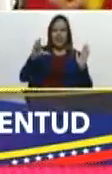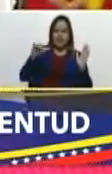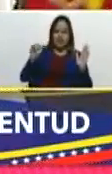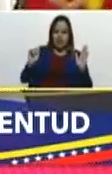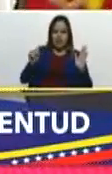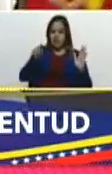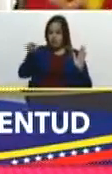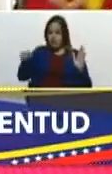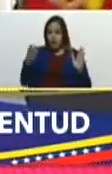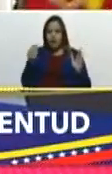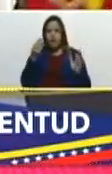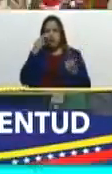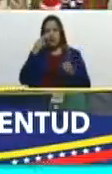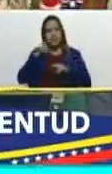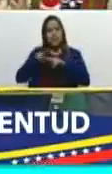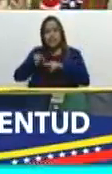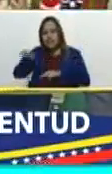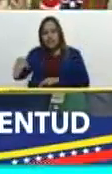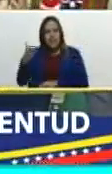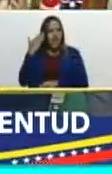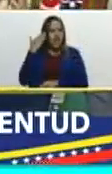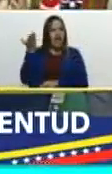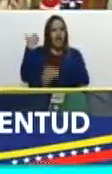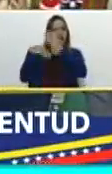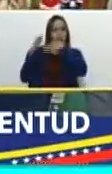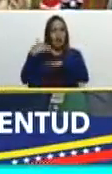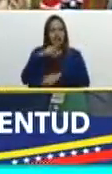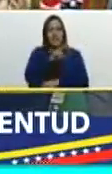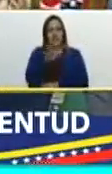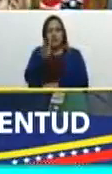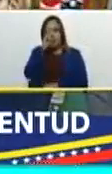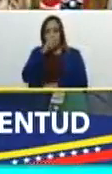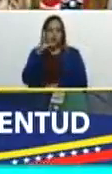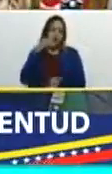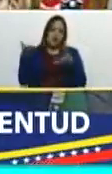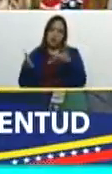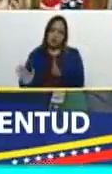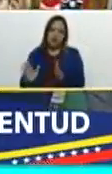ustedes seguramente algunos no habían nacido hace 24 años.